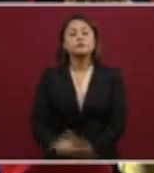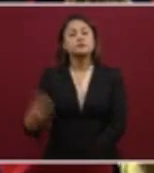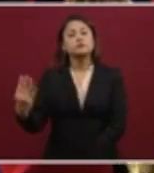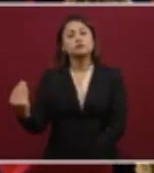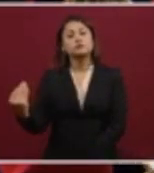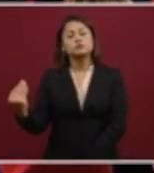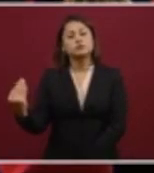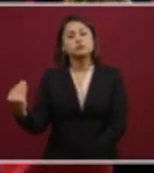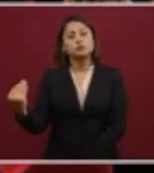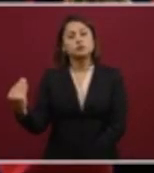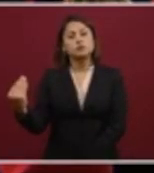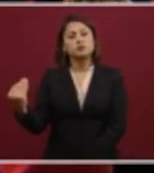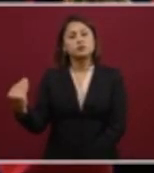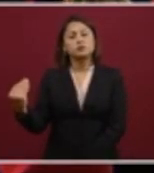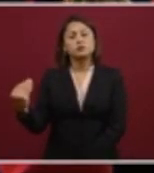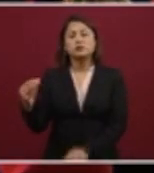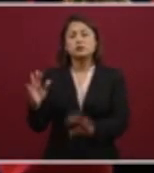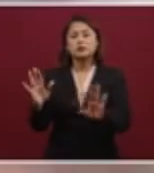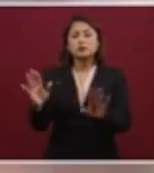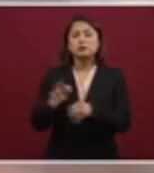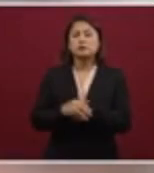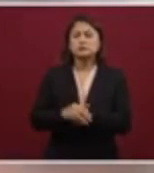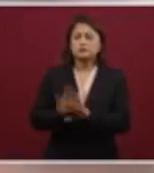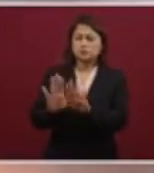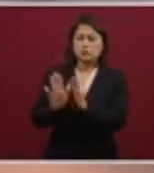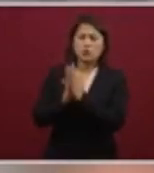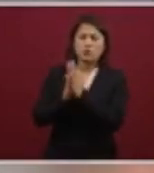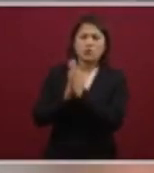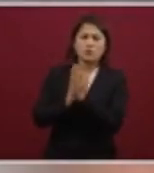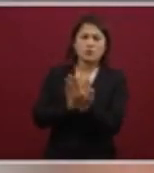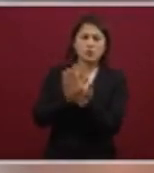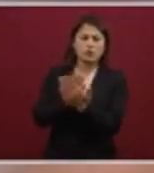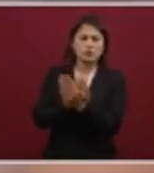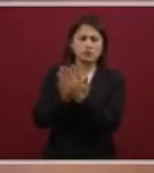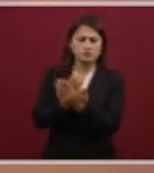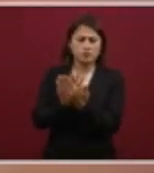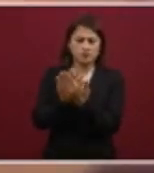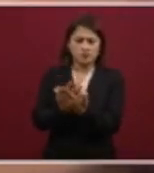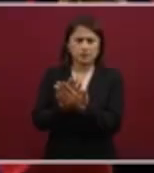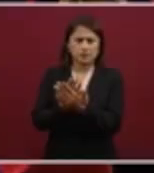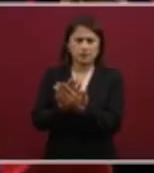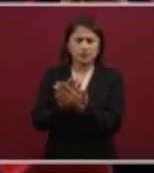algún contrato con el... ¿Por qué no nos esperamos a que termine